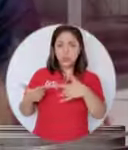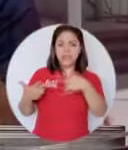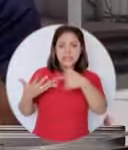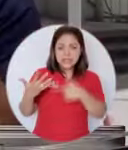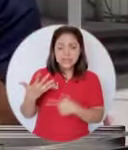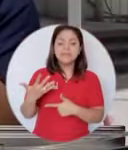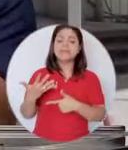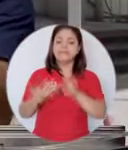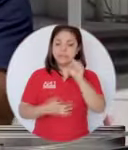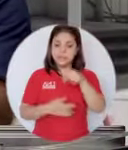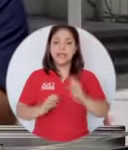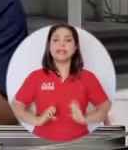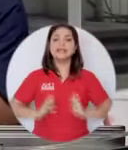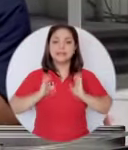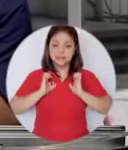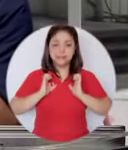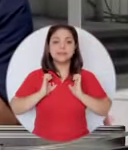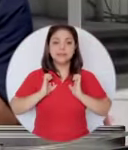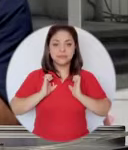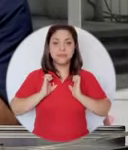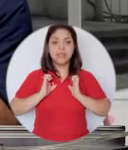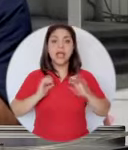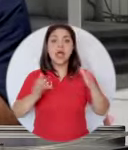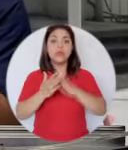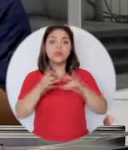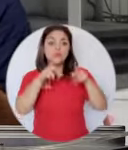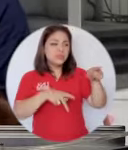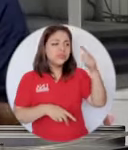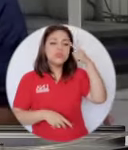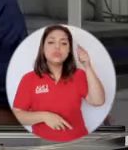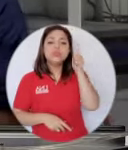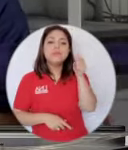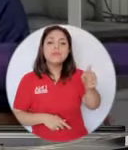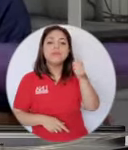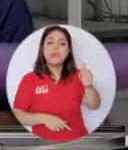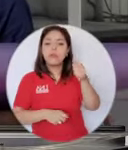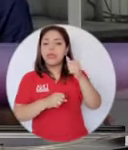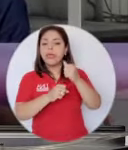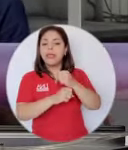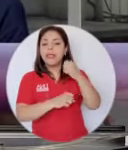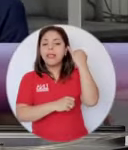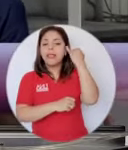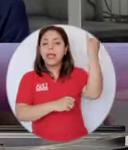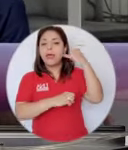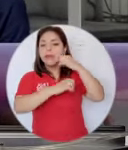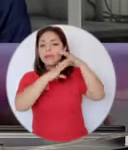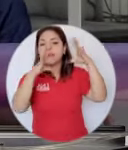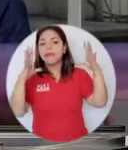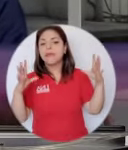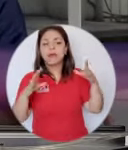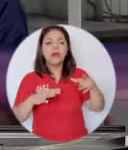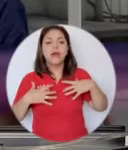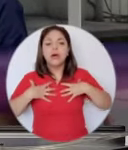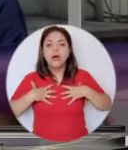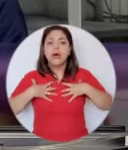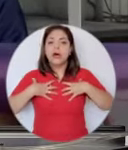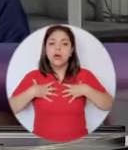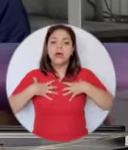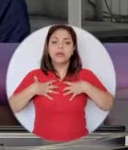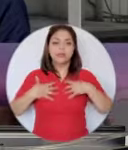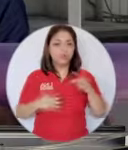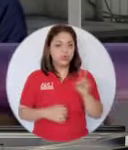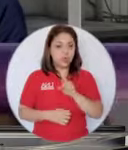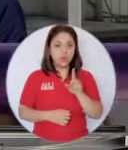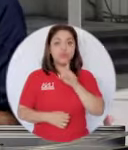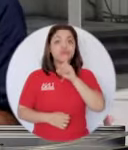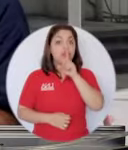al principio se decía: no, eso es imaginación tuya, que te hace falta el aire. No, eso no es imaginación, es que en realidad